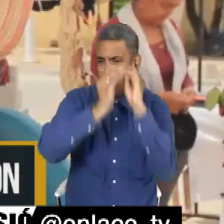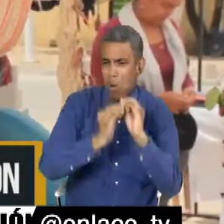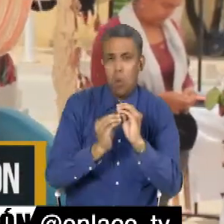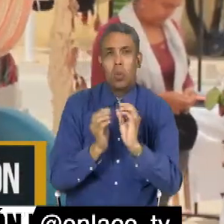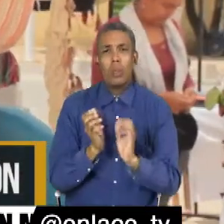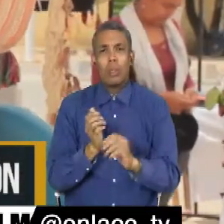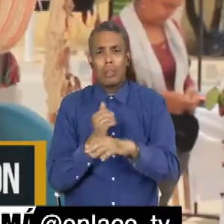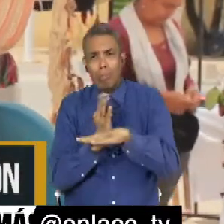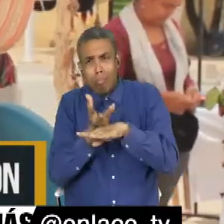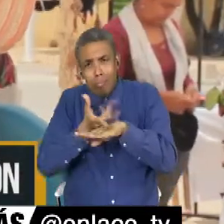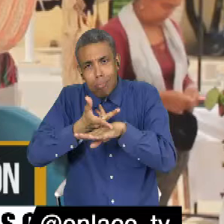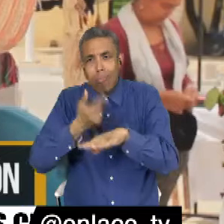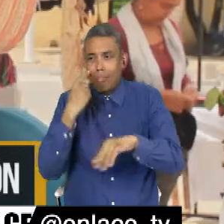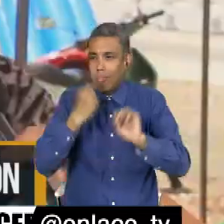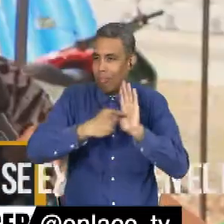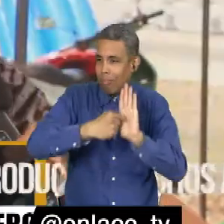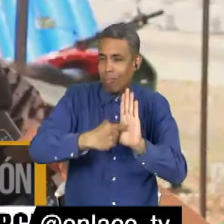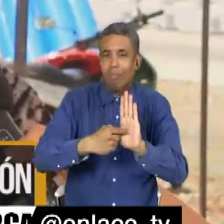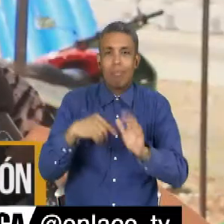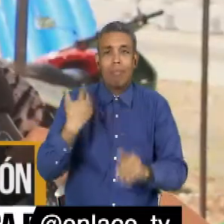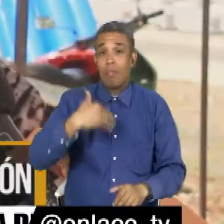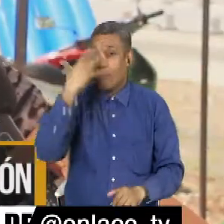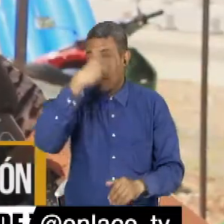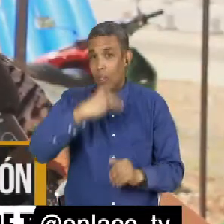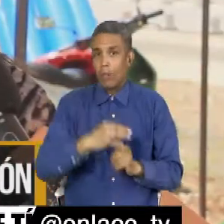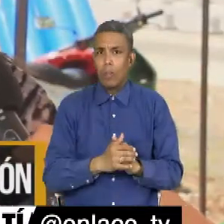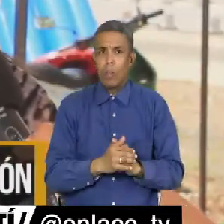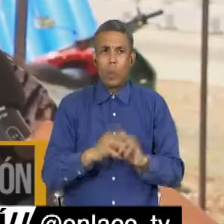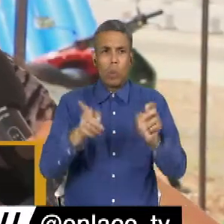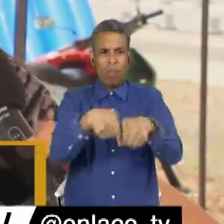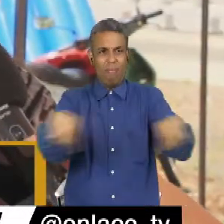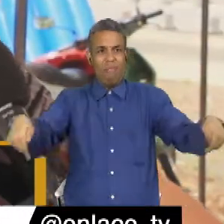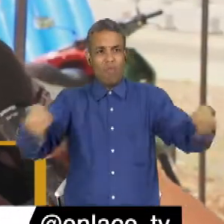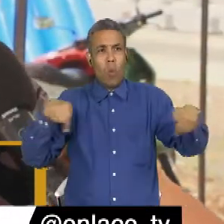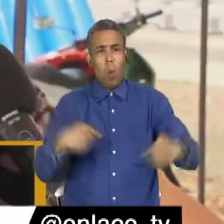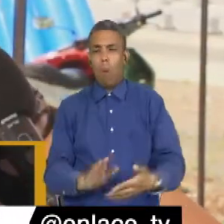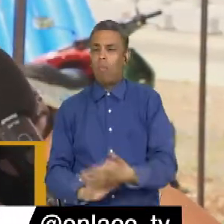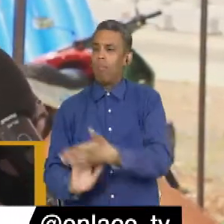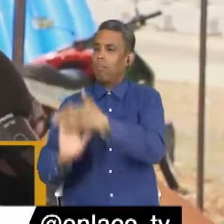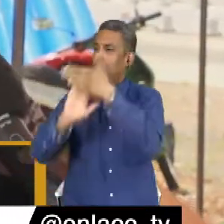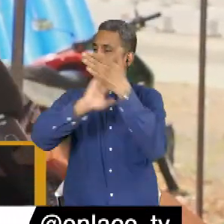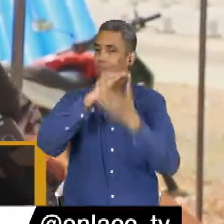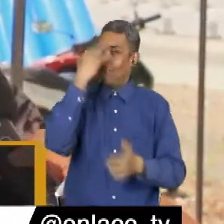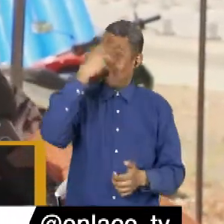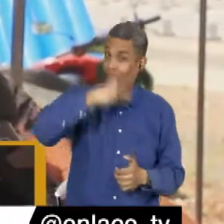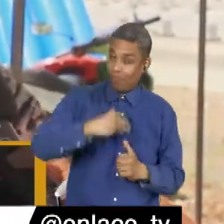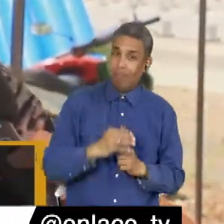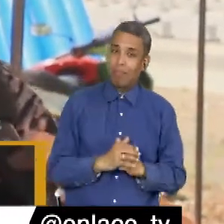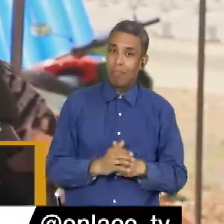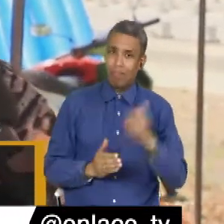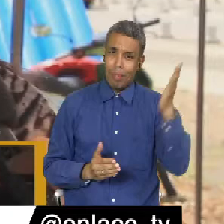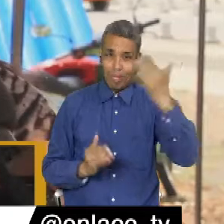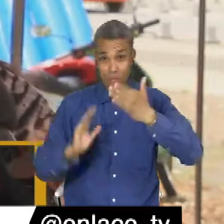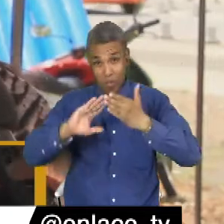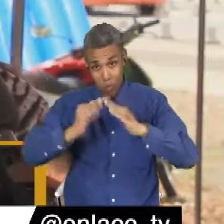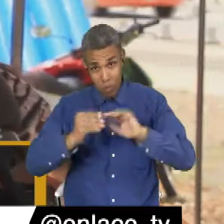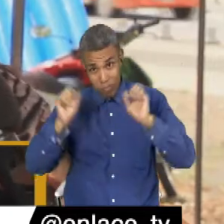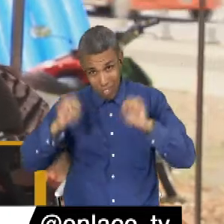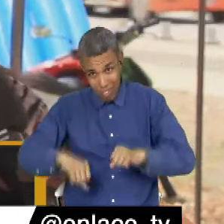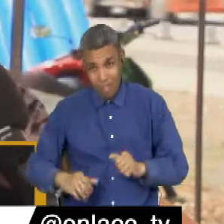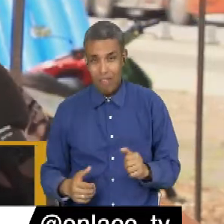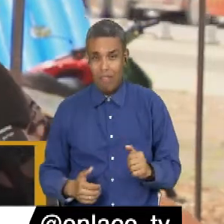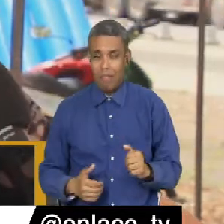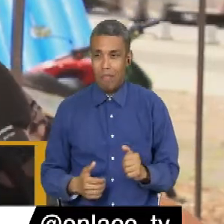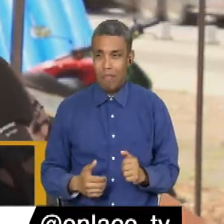muy agradecidos por habernos dado este sitio. Quedó muy bonito y invitamos a la comunidad para que vengan a mirar